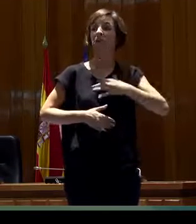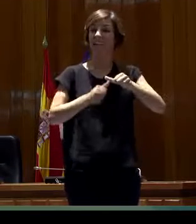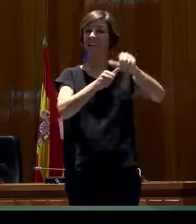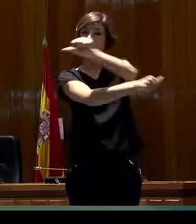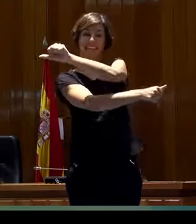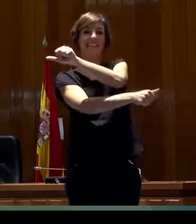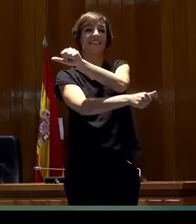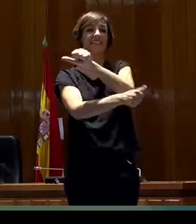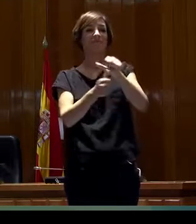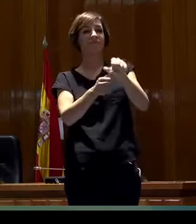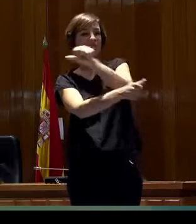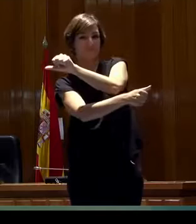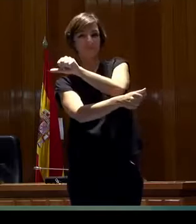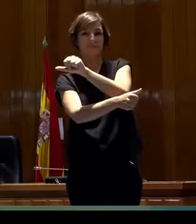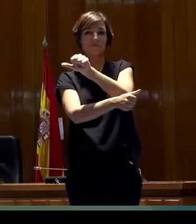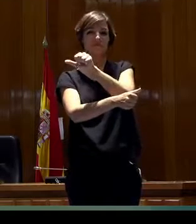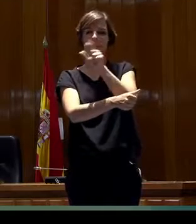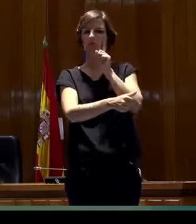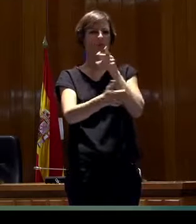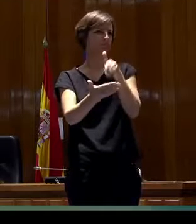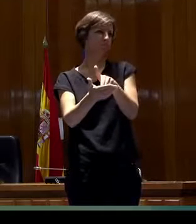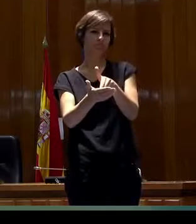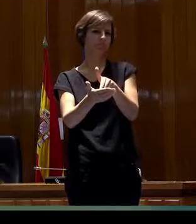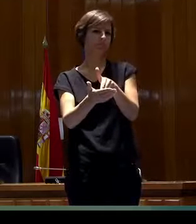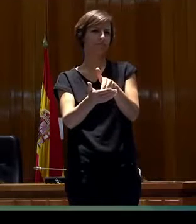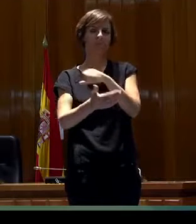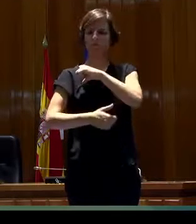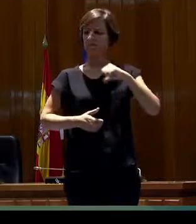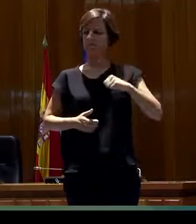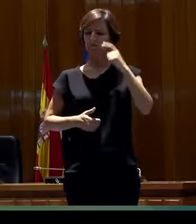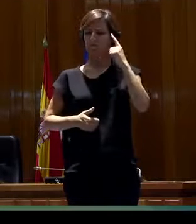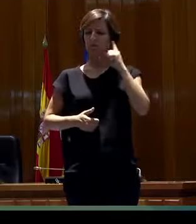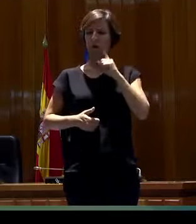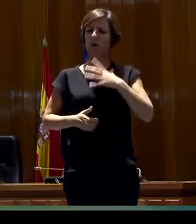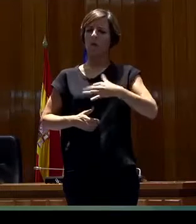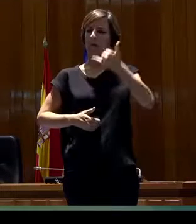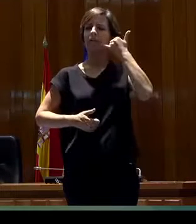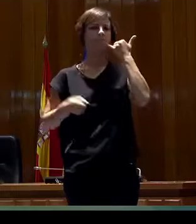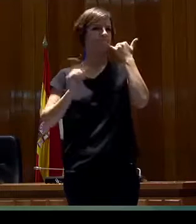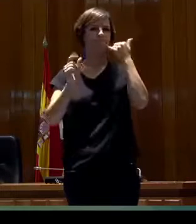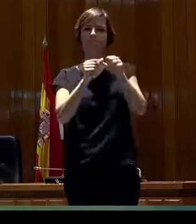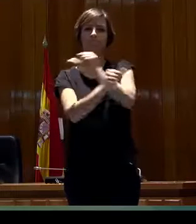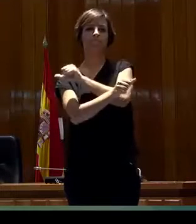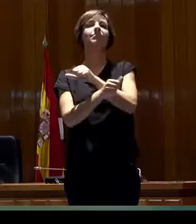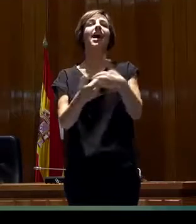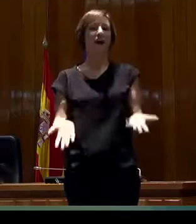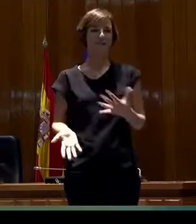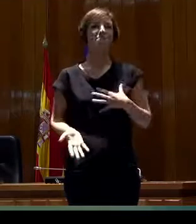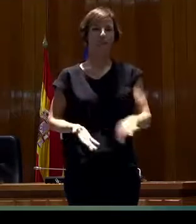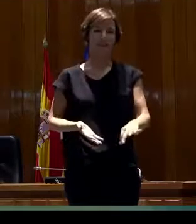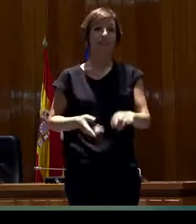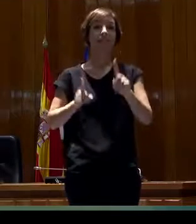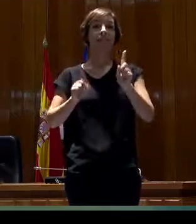no estaba accesible de forma autónoma, de forma independiente para las personas sordas, y también el favorecer que